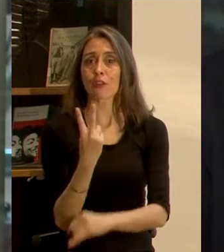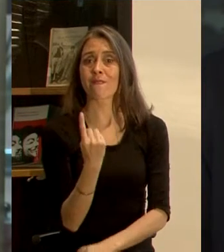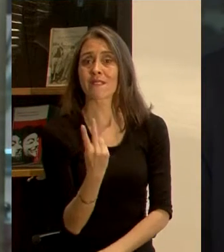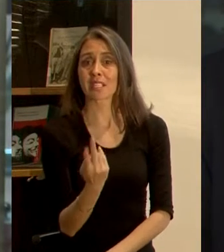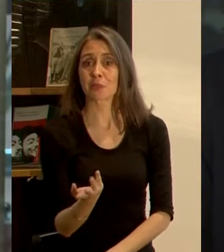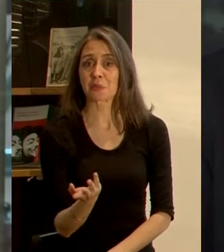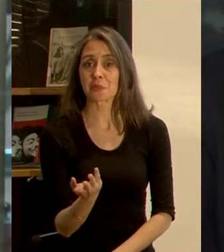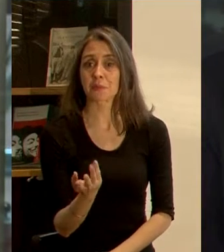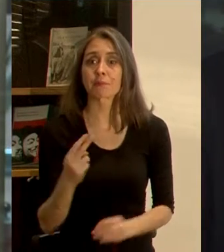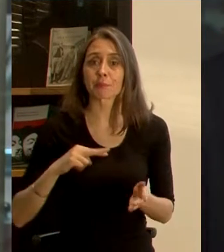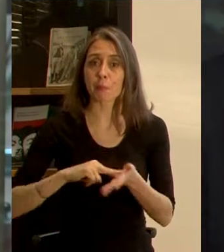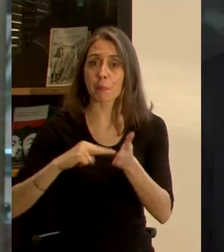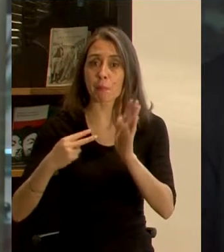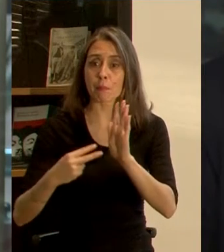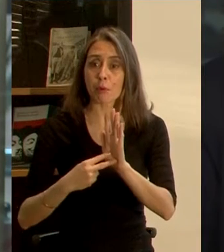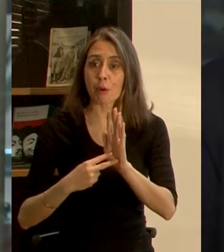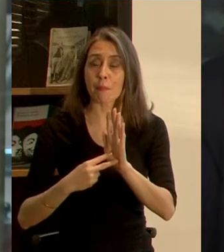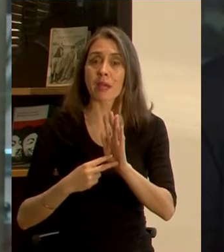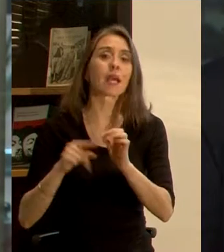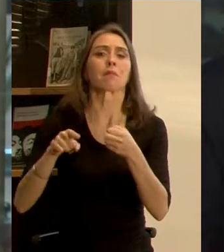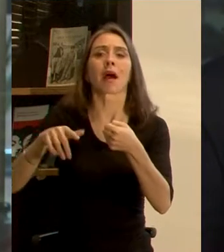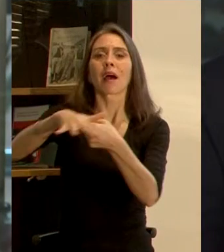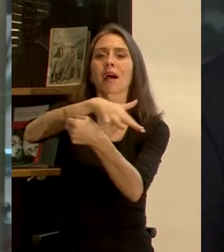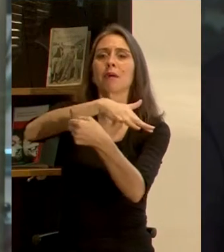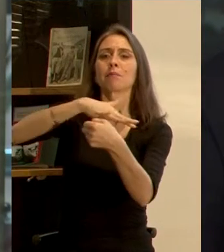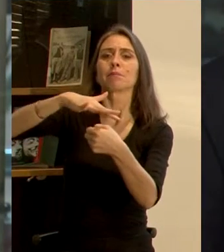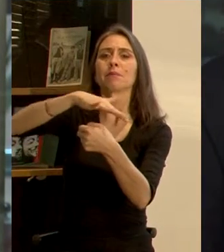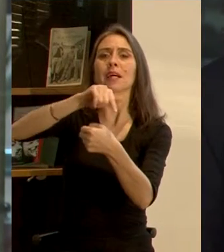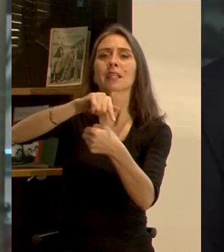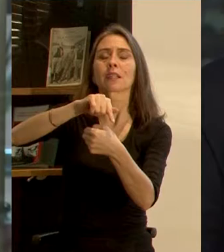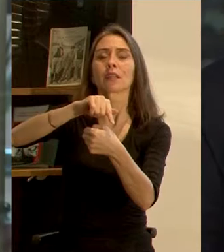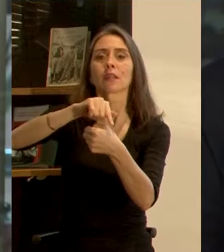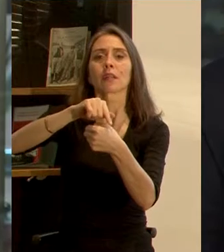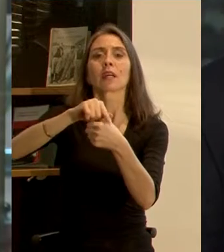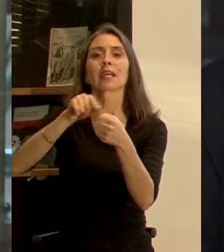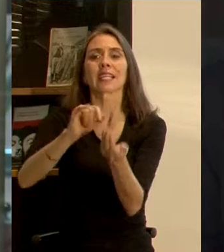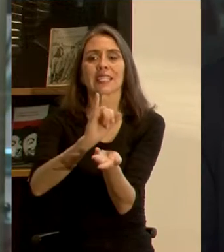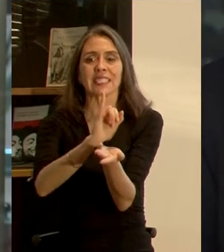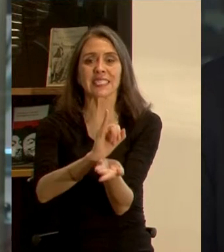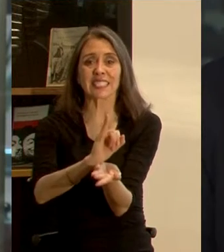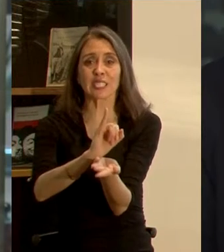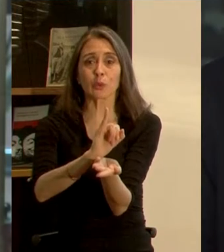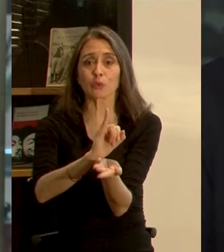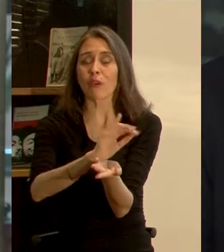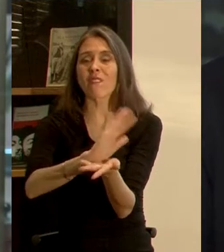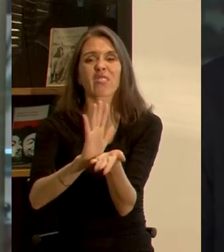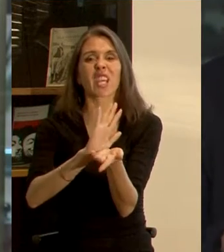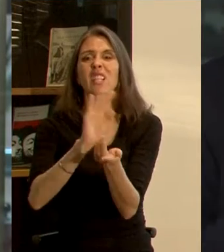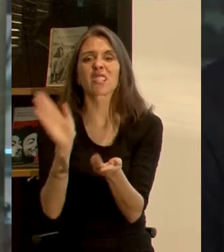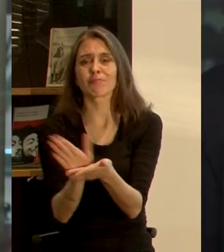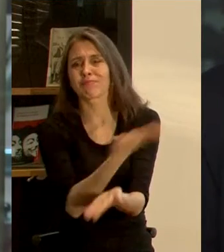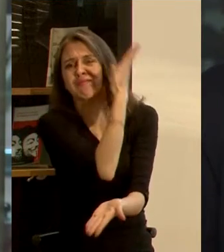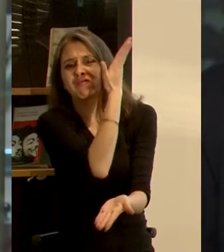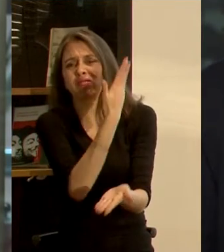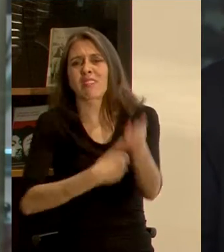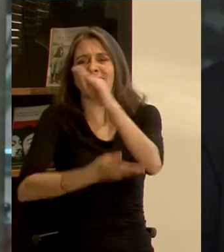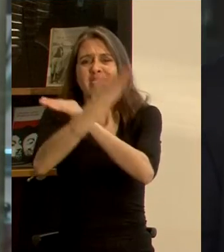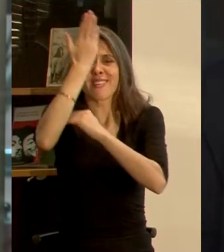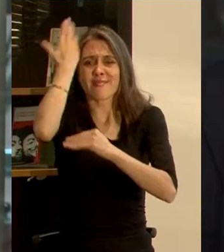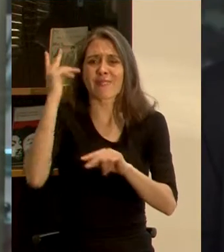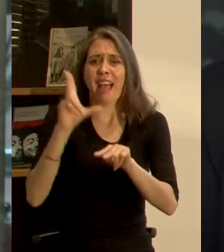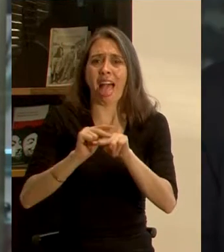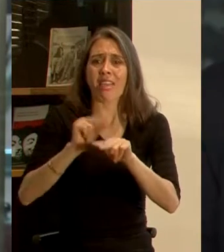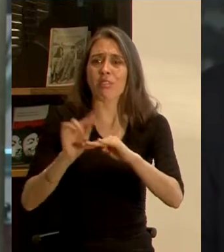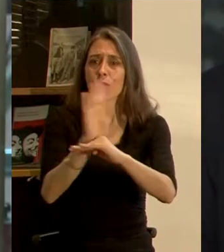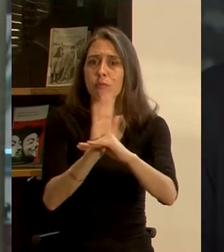que esto se da en el contexto de un chasis institucional obsoleto. Y cuando el chasis institucional es obsoleto, cuesta